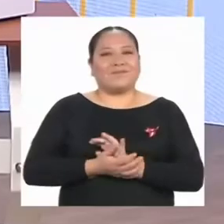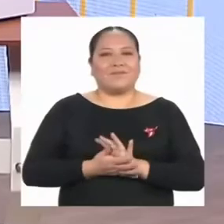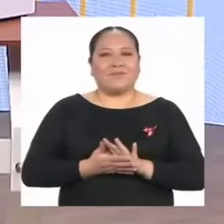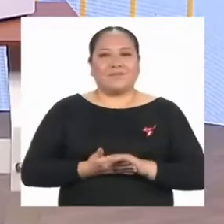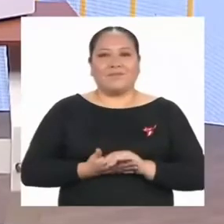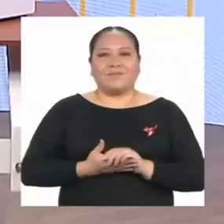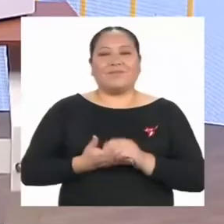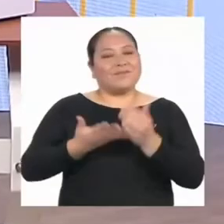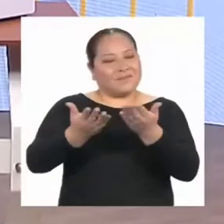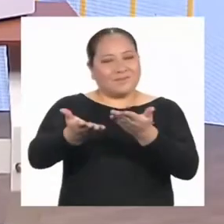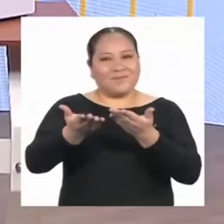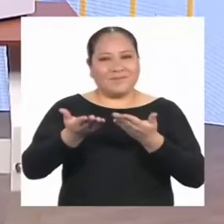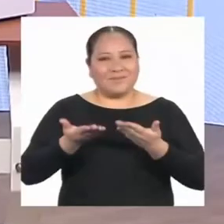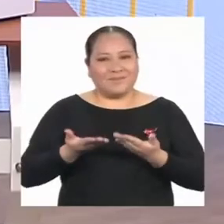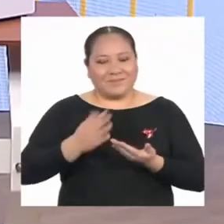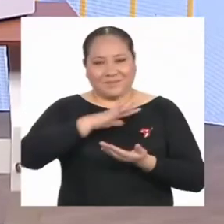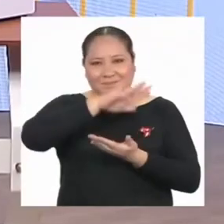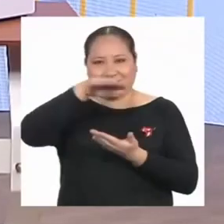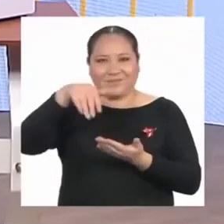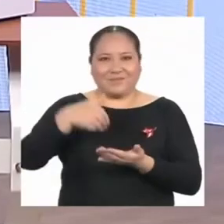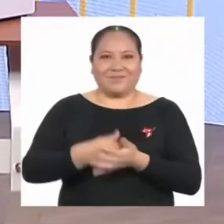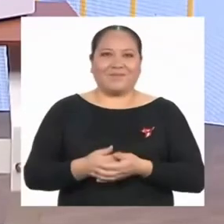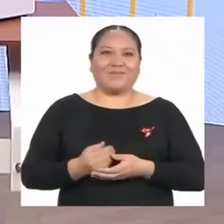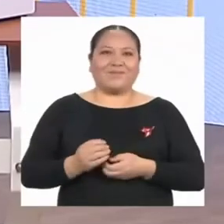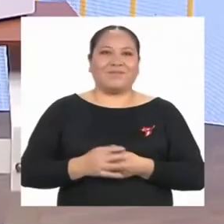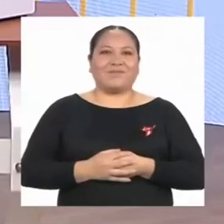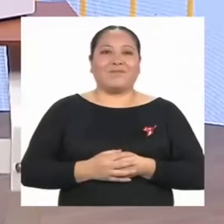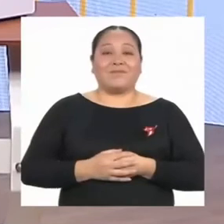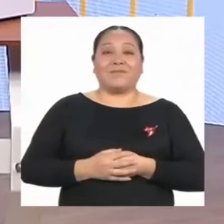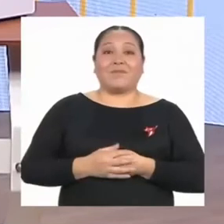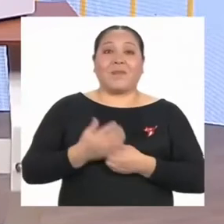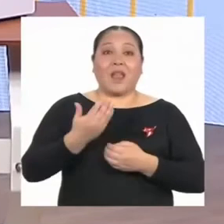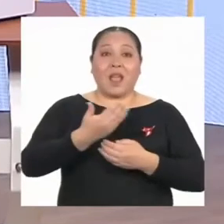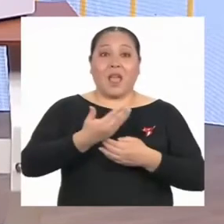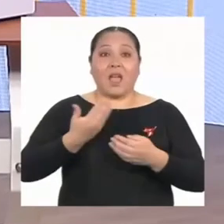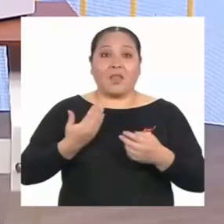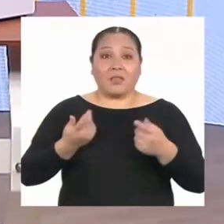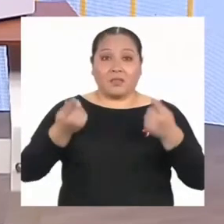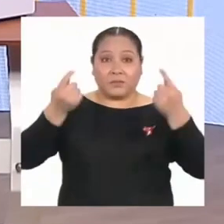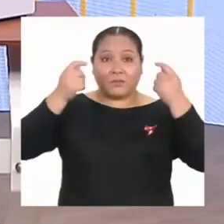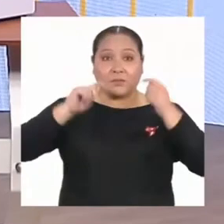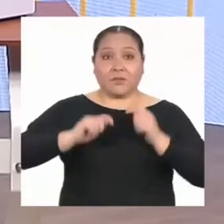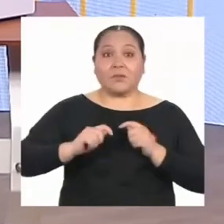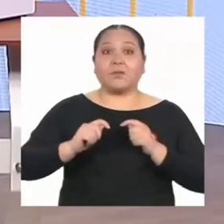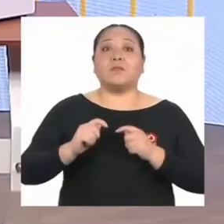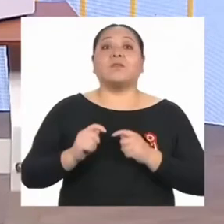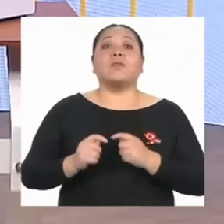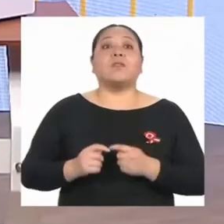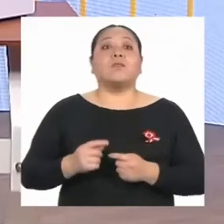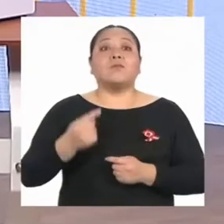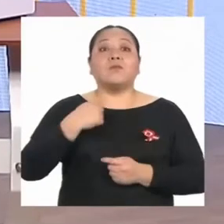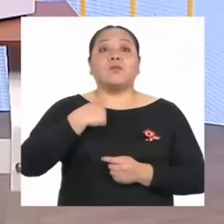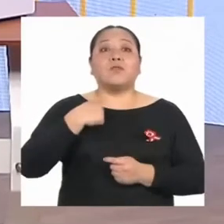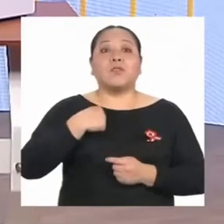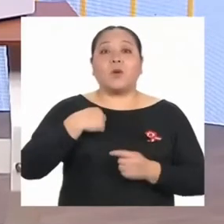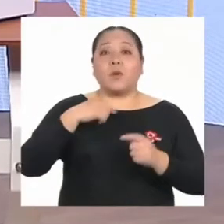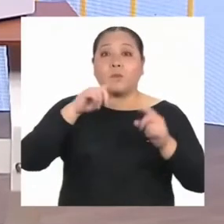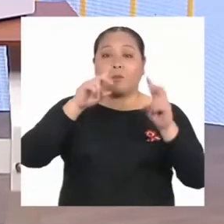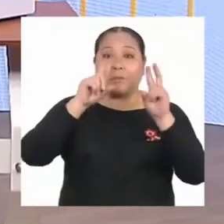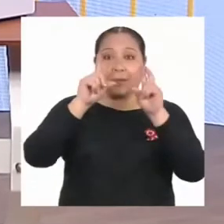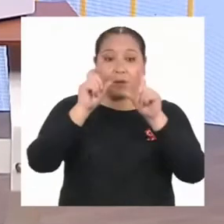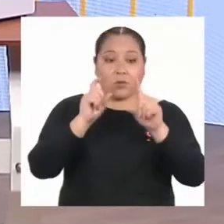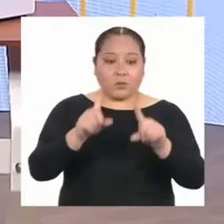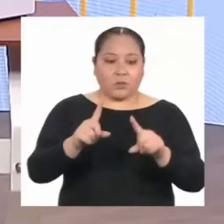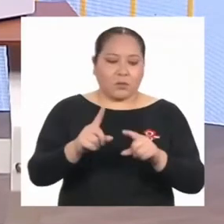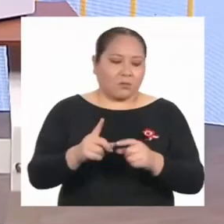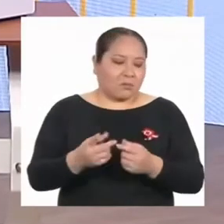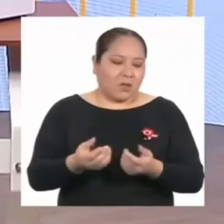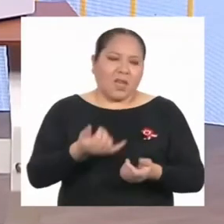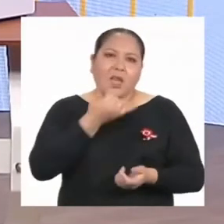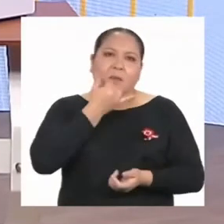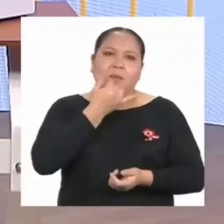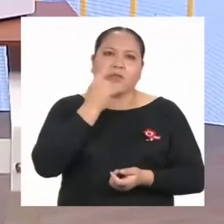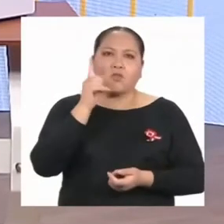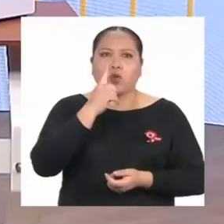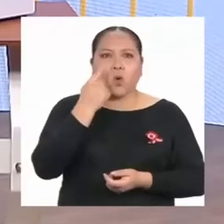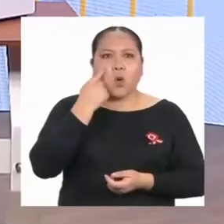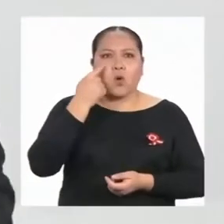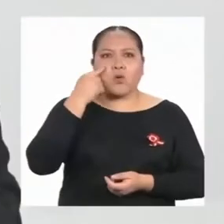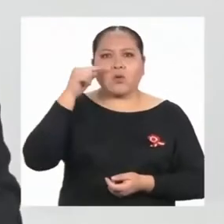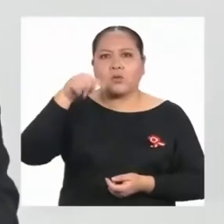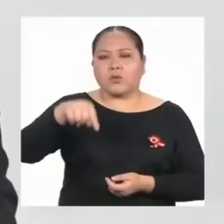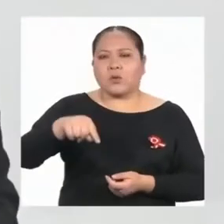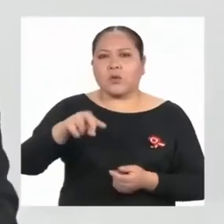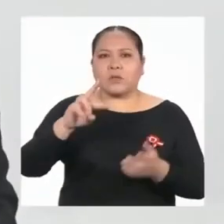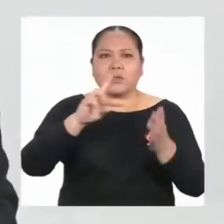Bienvenidas a todas y todos de regreso. Antes de la pausa, pregunté qué podría hacer si no conozco el significado de la palabra